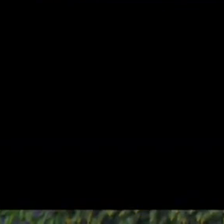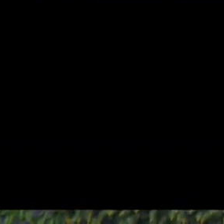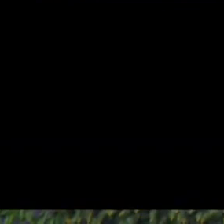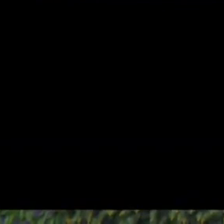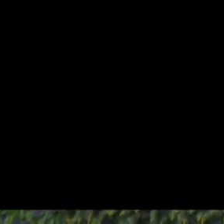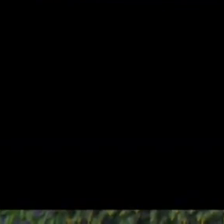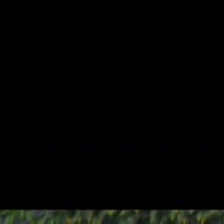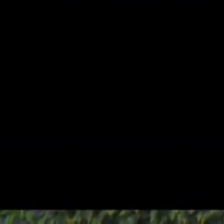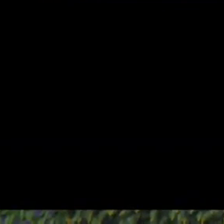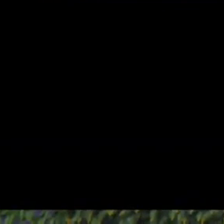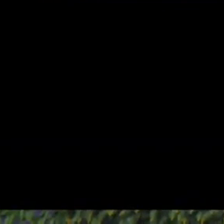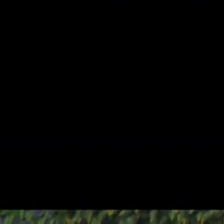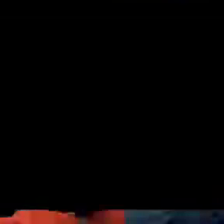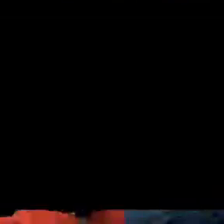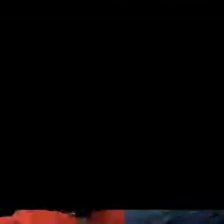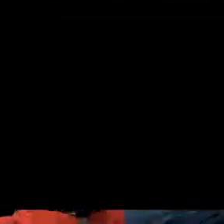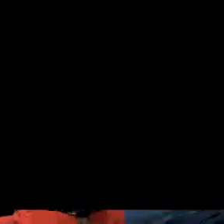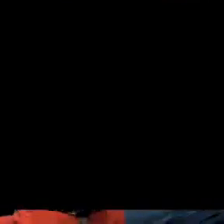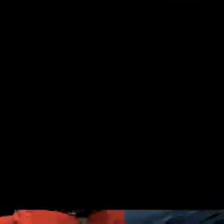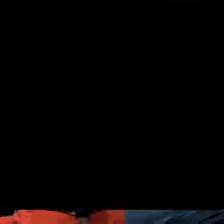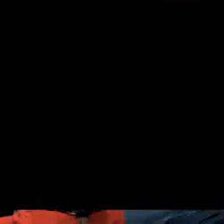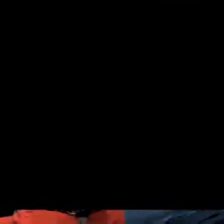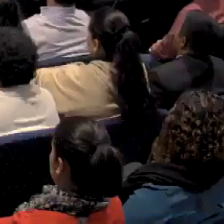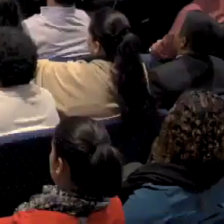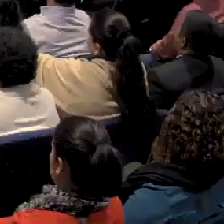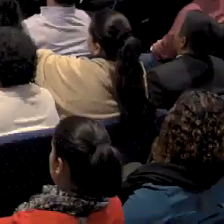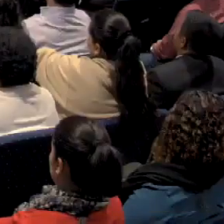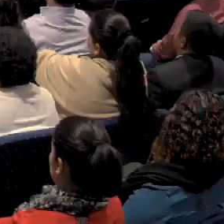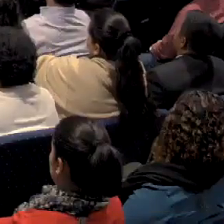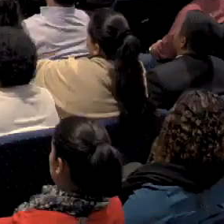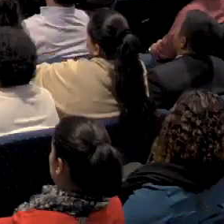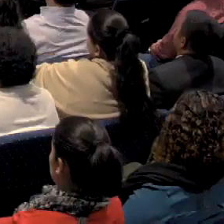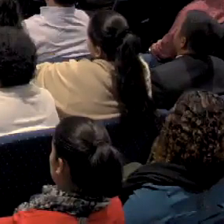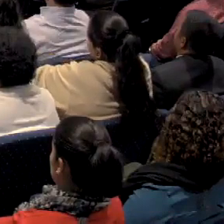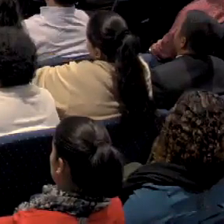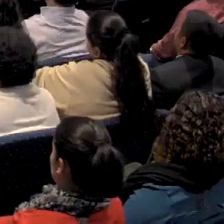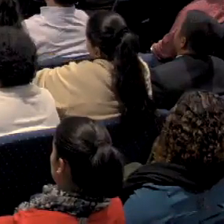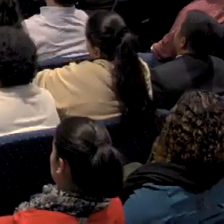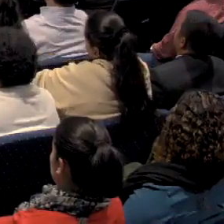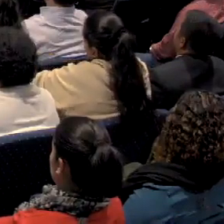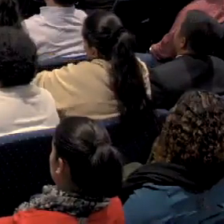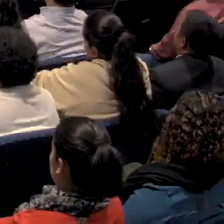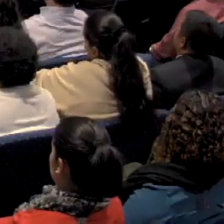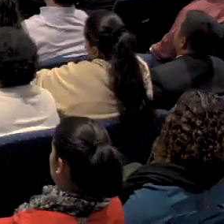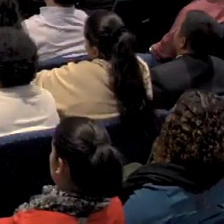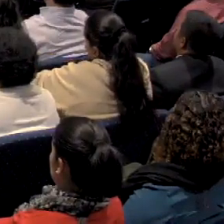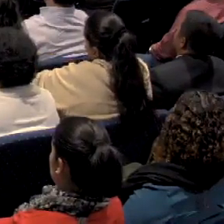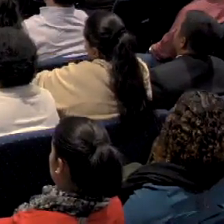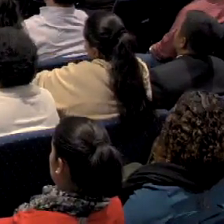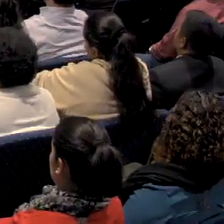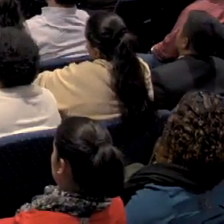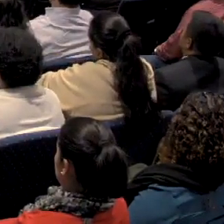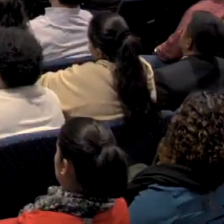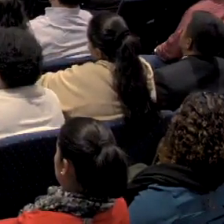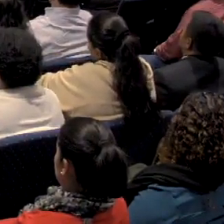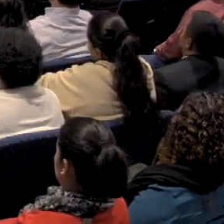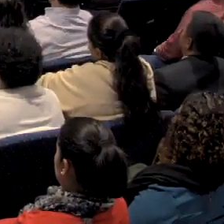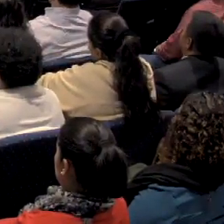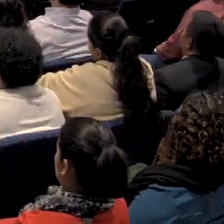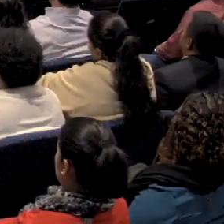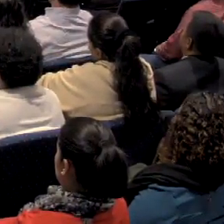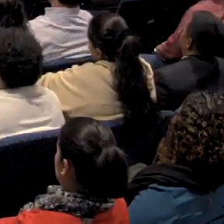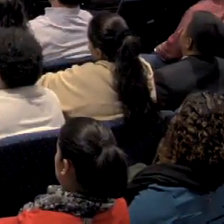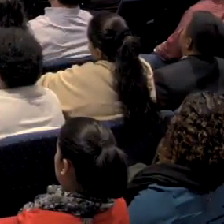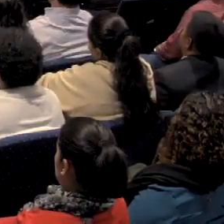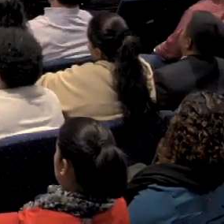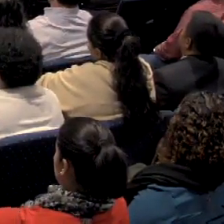un adicto, un alcohólico, para que se quiere restaurar. El primer paso que él tiene que saber es que